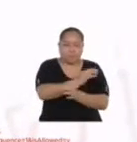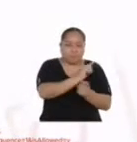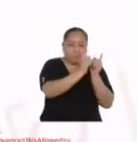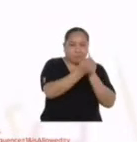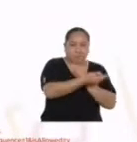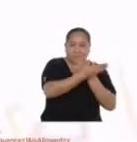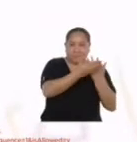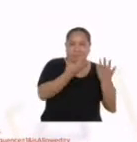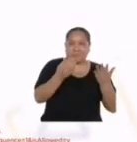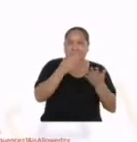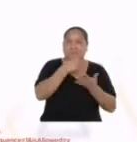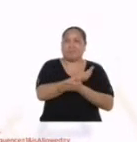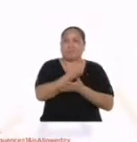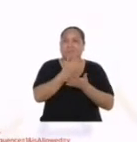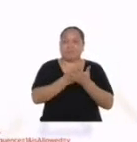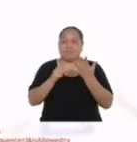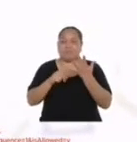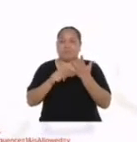productos. Y